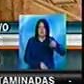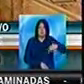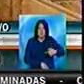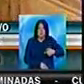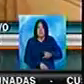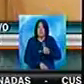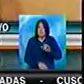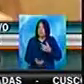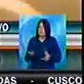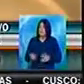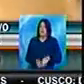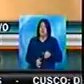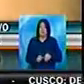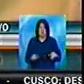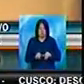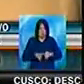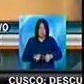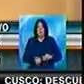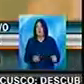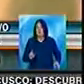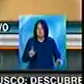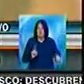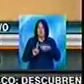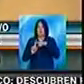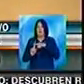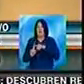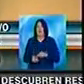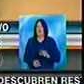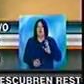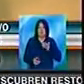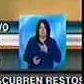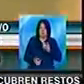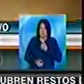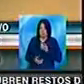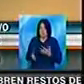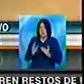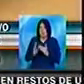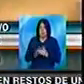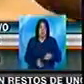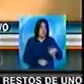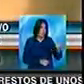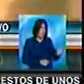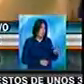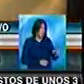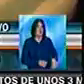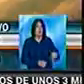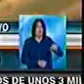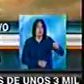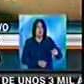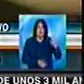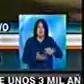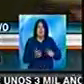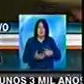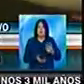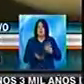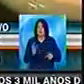de agua. Que son 22 metros cúbicos, sumado a nuestro consumo en casa. Ahora tenemos acá un tanque, un tip justamente para poder